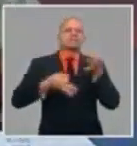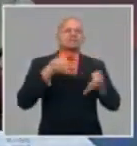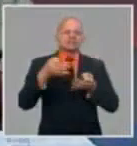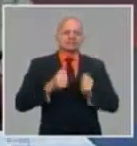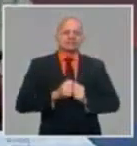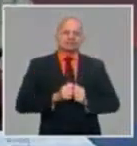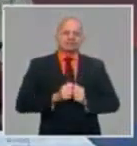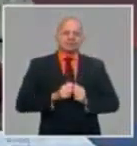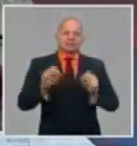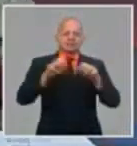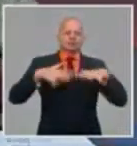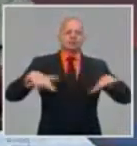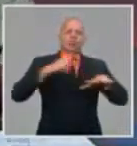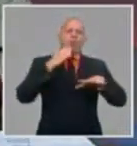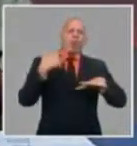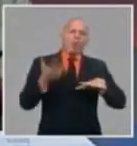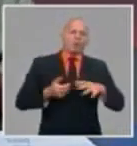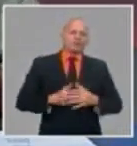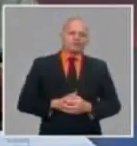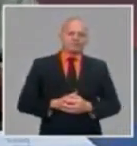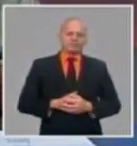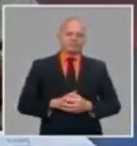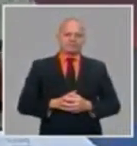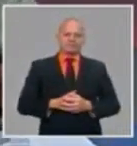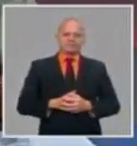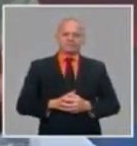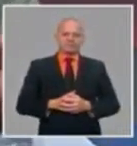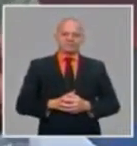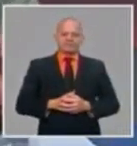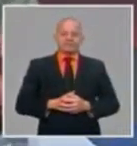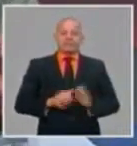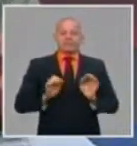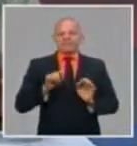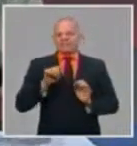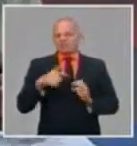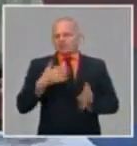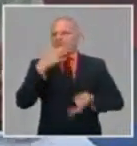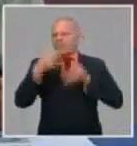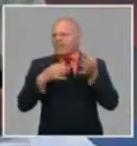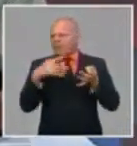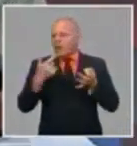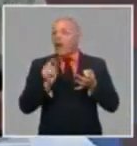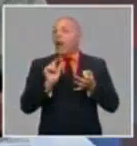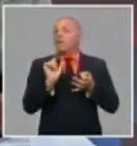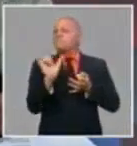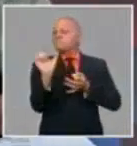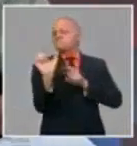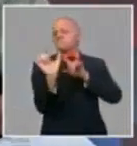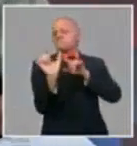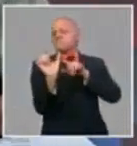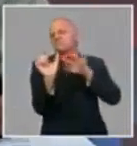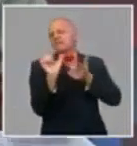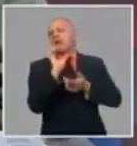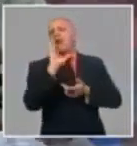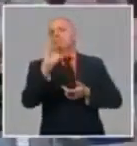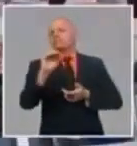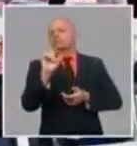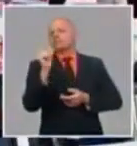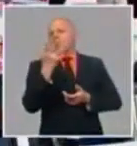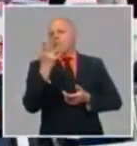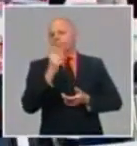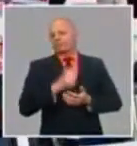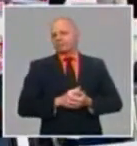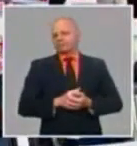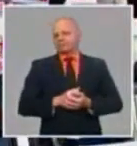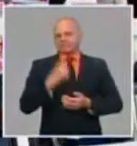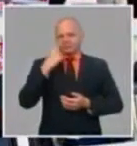qué contexto ocurre este incidente que es una frase en realidad relacionada con Cuba? ¿Qué estaba pasando? Vamos a ver en pantalla y